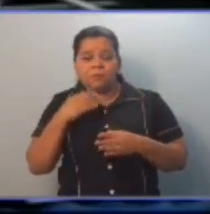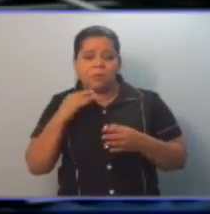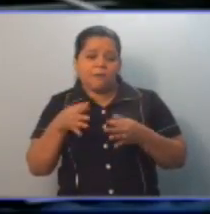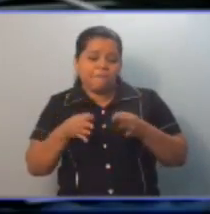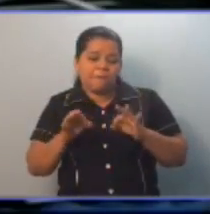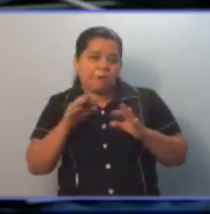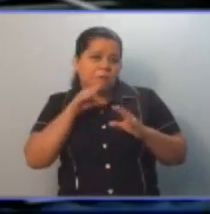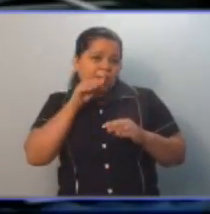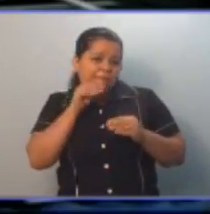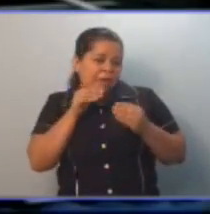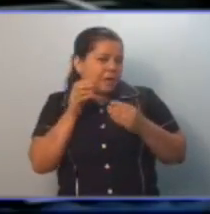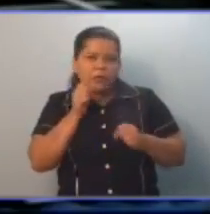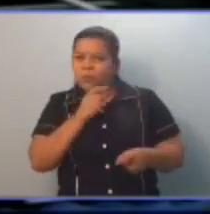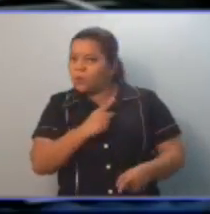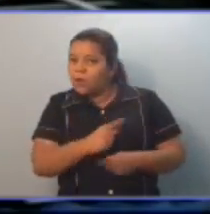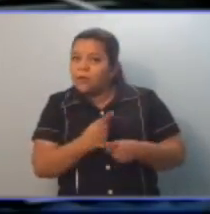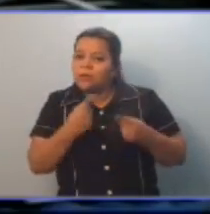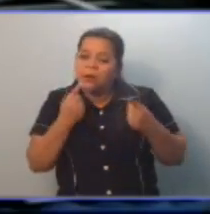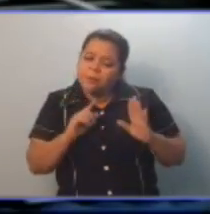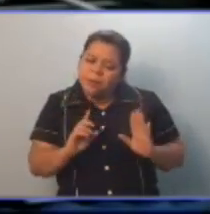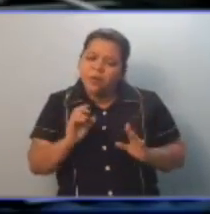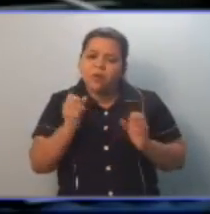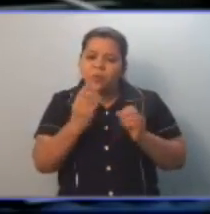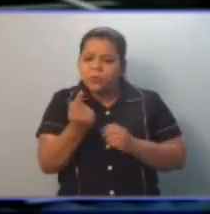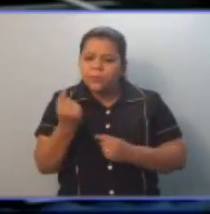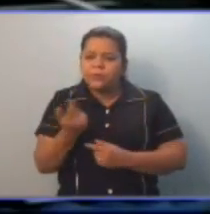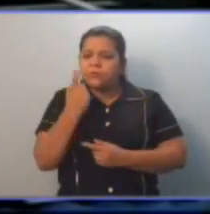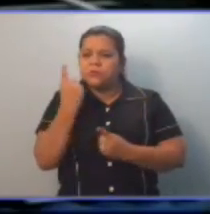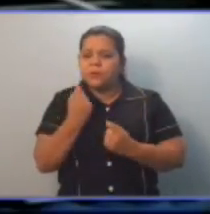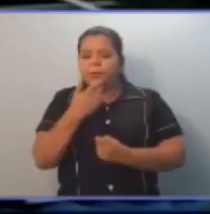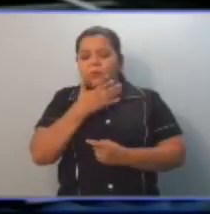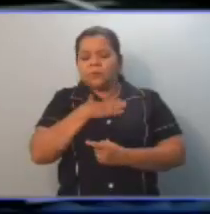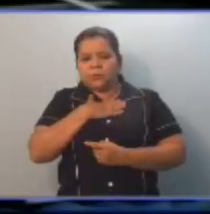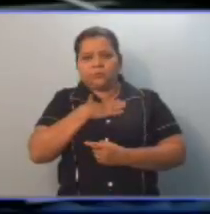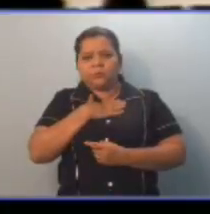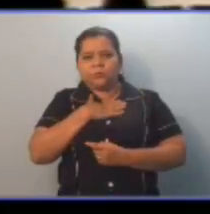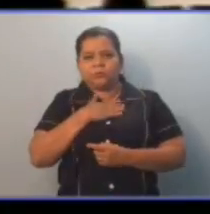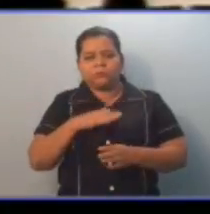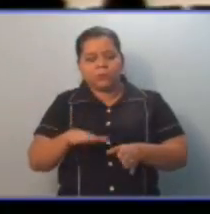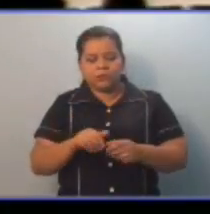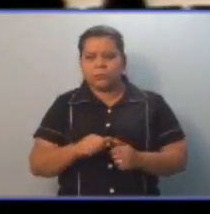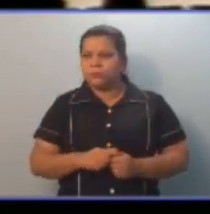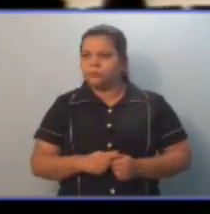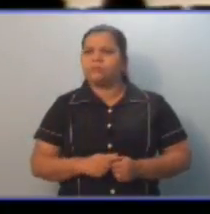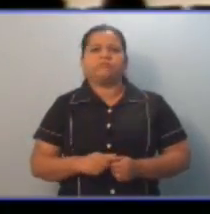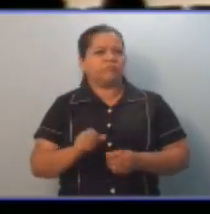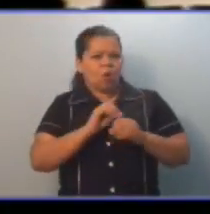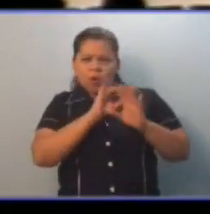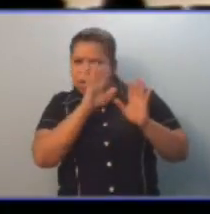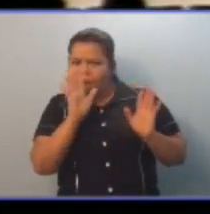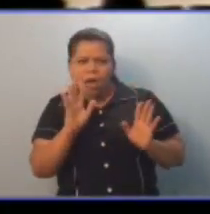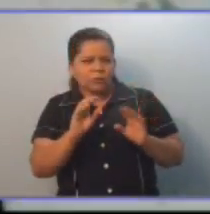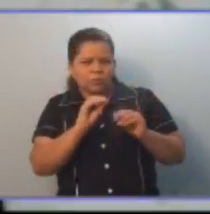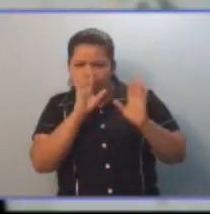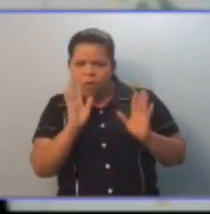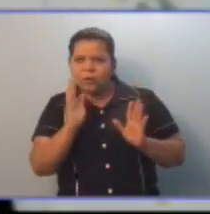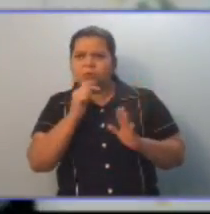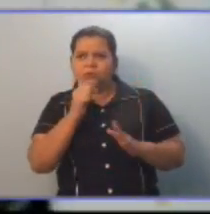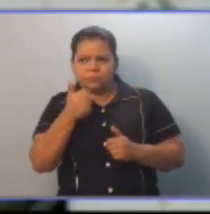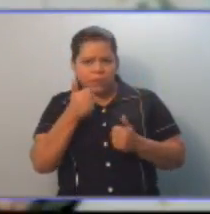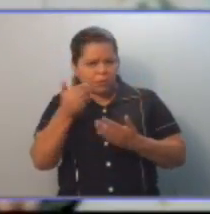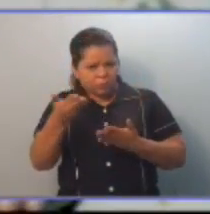pero hay esa duda que me la han planteado muchos ciudadanos aquí en el país. Gracias. Gracias, no, le comprendí perfectamente, está bien